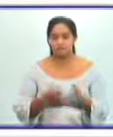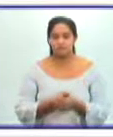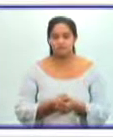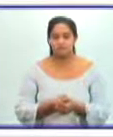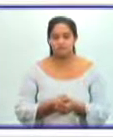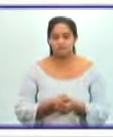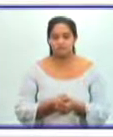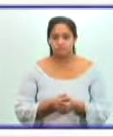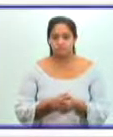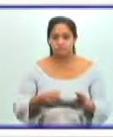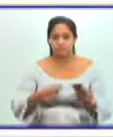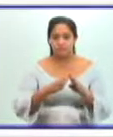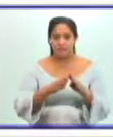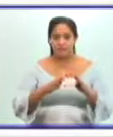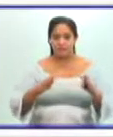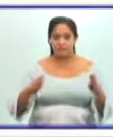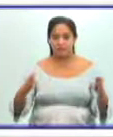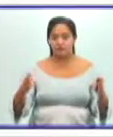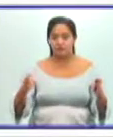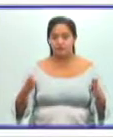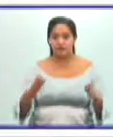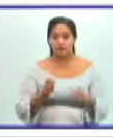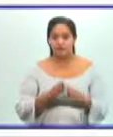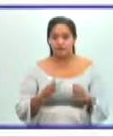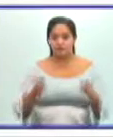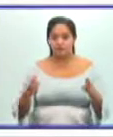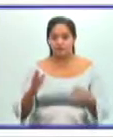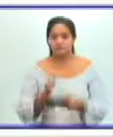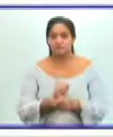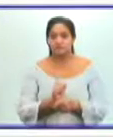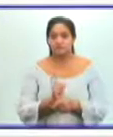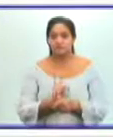la distancia entre los perros.